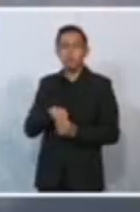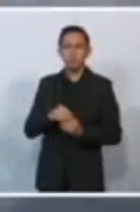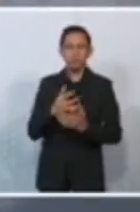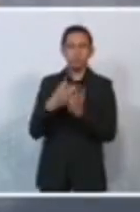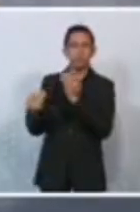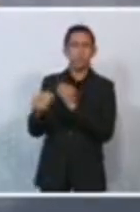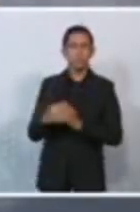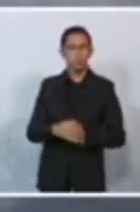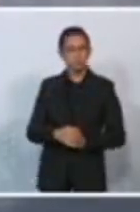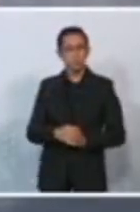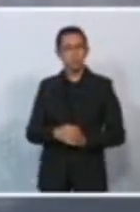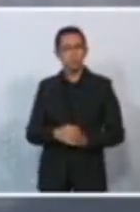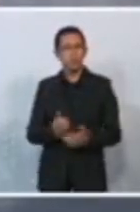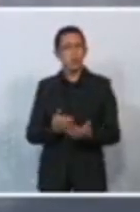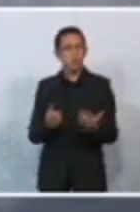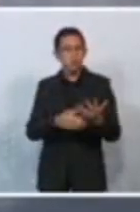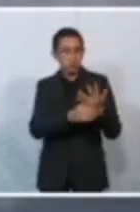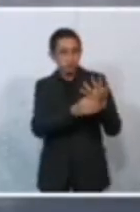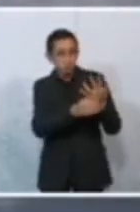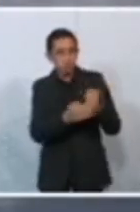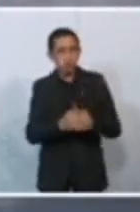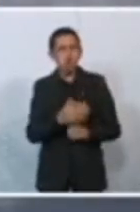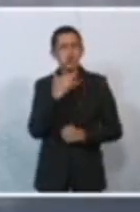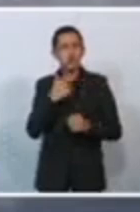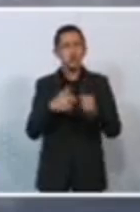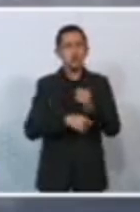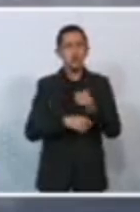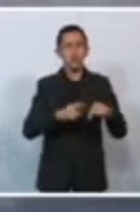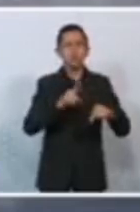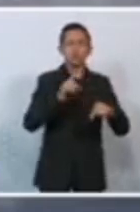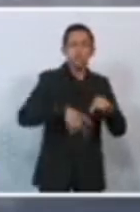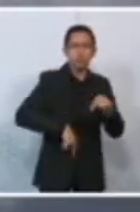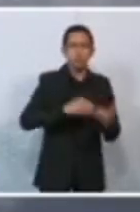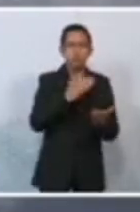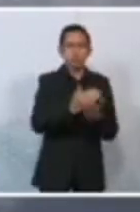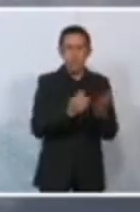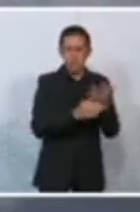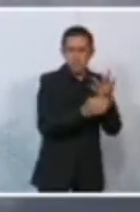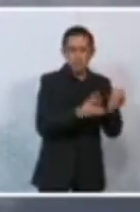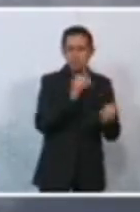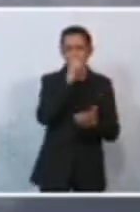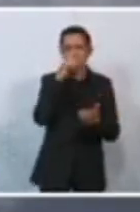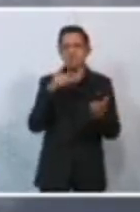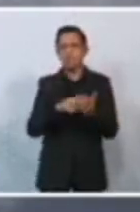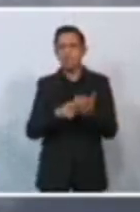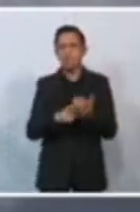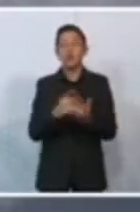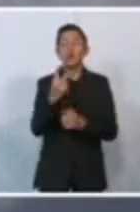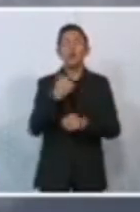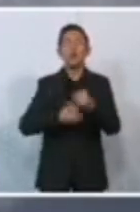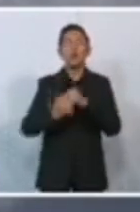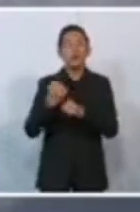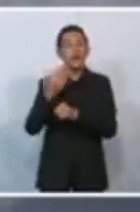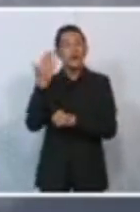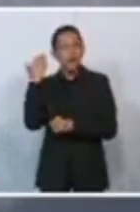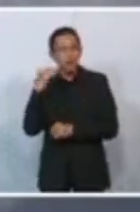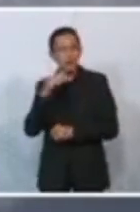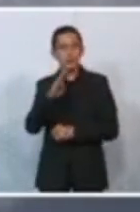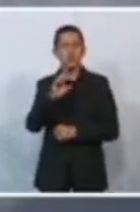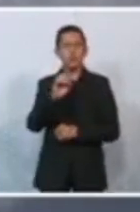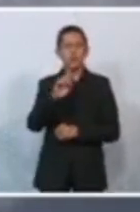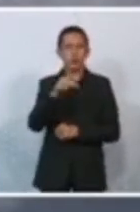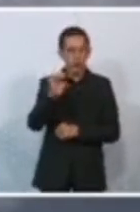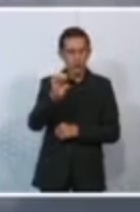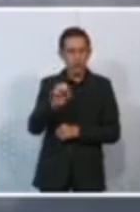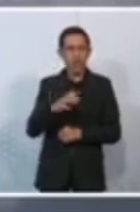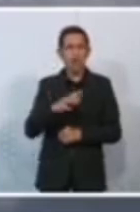te vamos a creer que vas a combatir la corrupción si hace 6 años Roberto Borges Angulo te